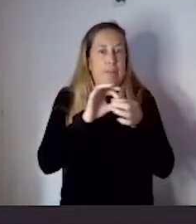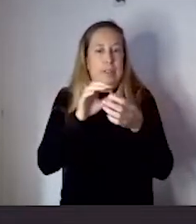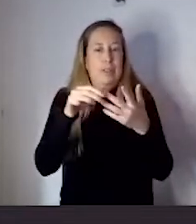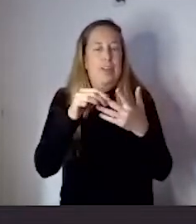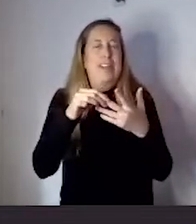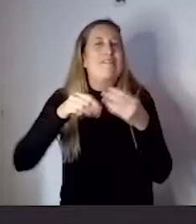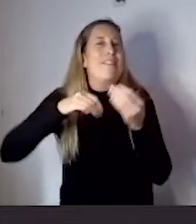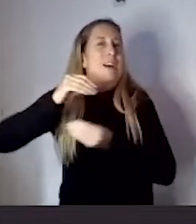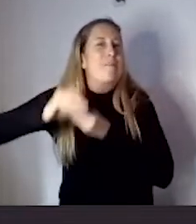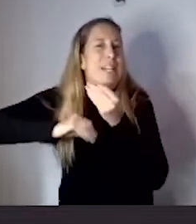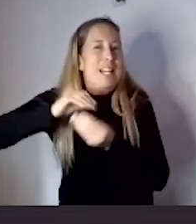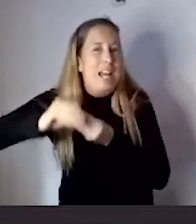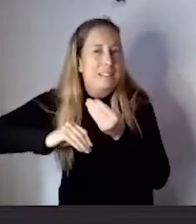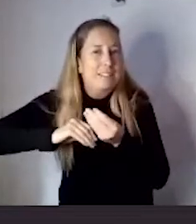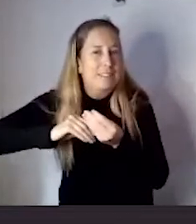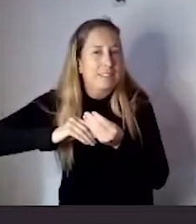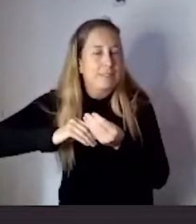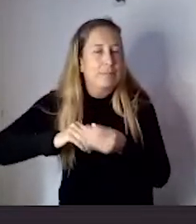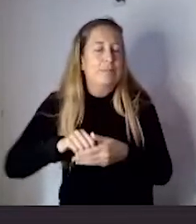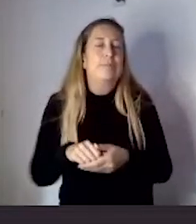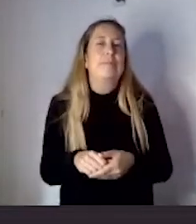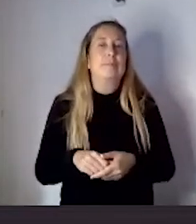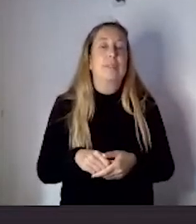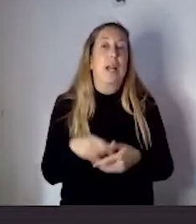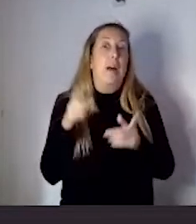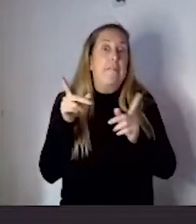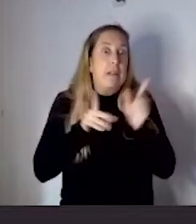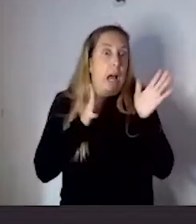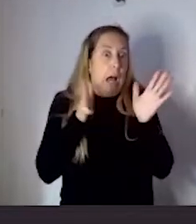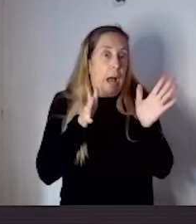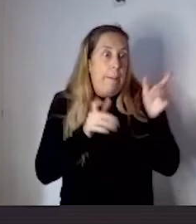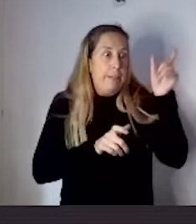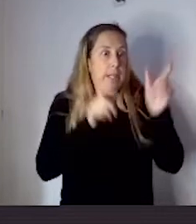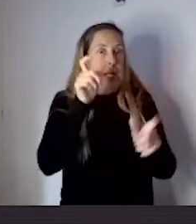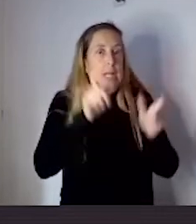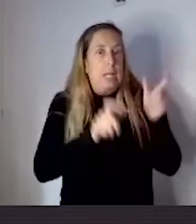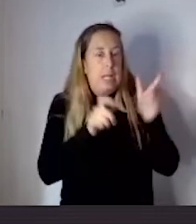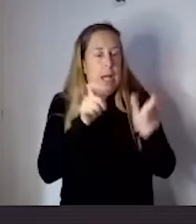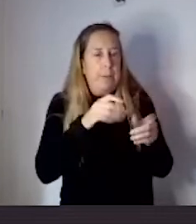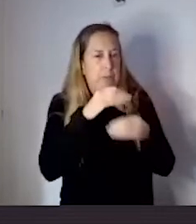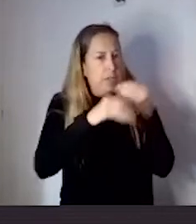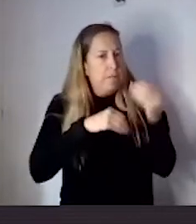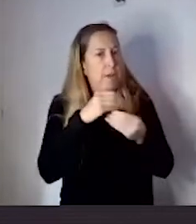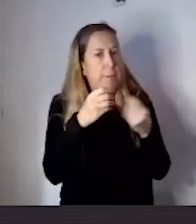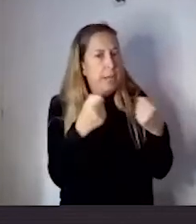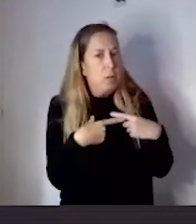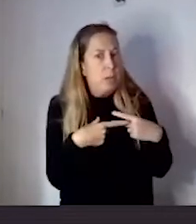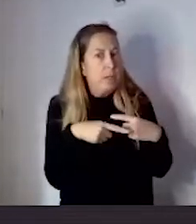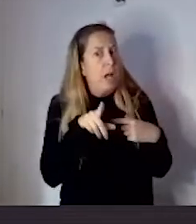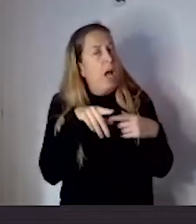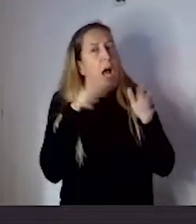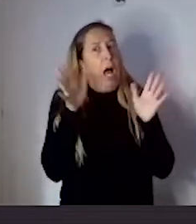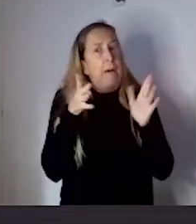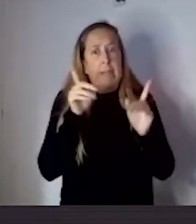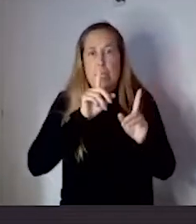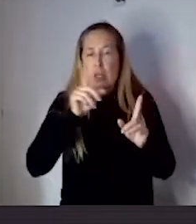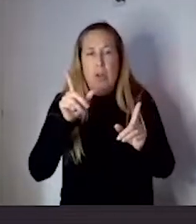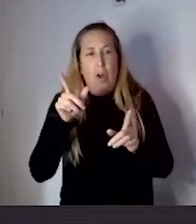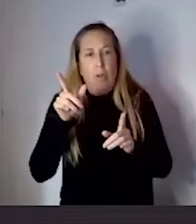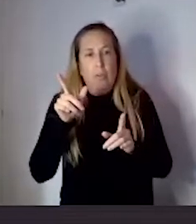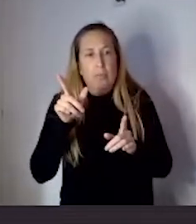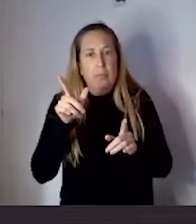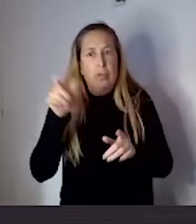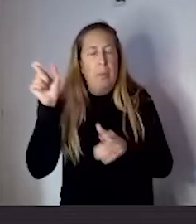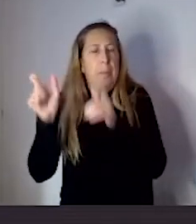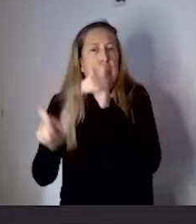conexión familiar y a veces son personas que son biológicamente en nuestra familia y otras veces son personas que allegadas